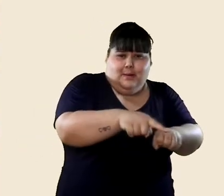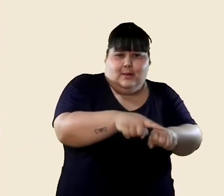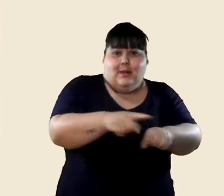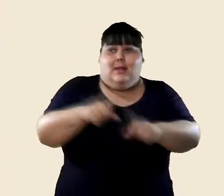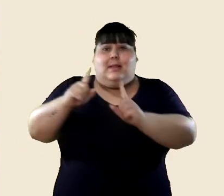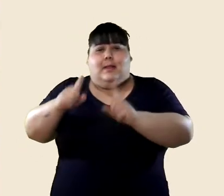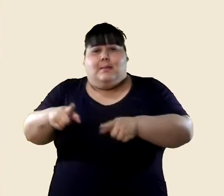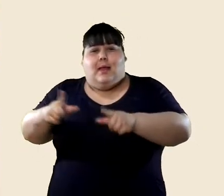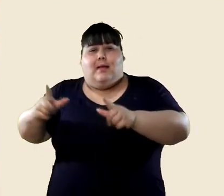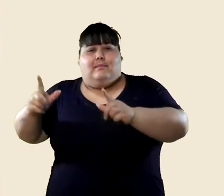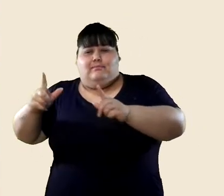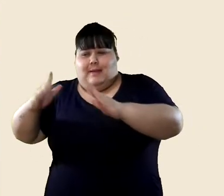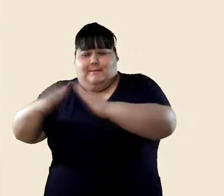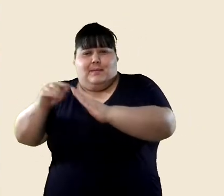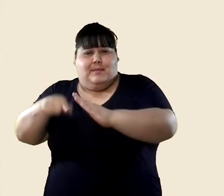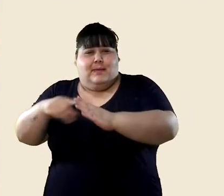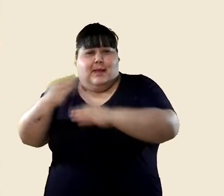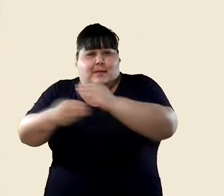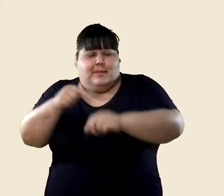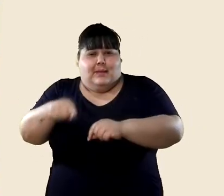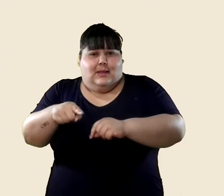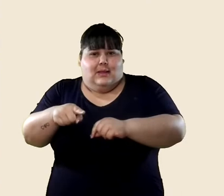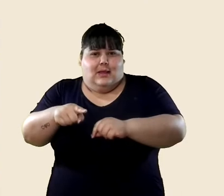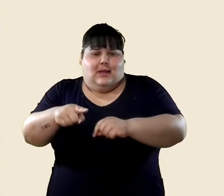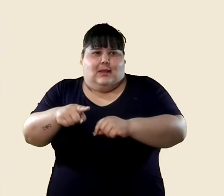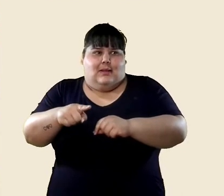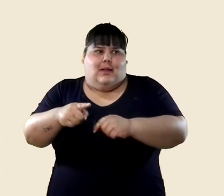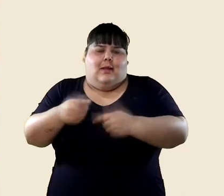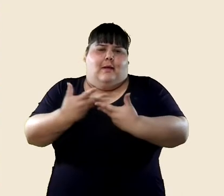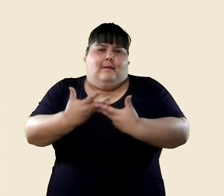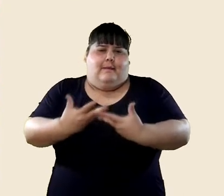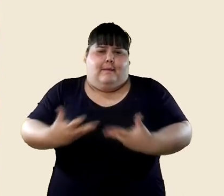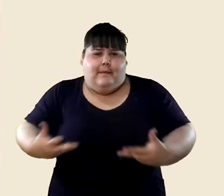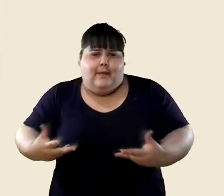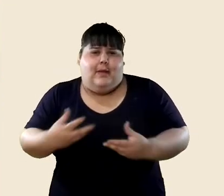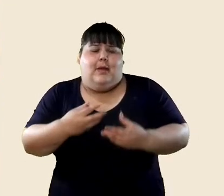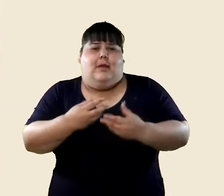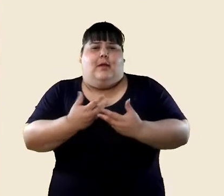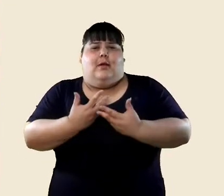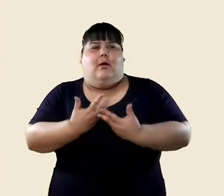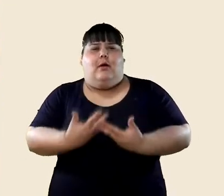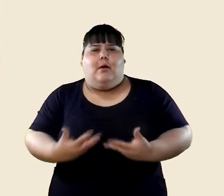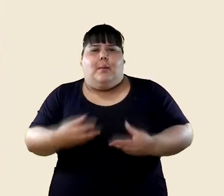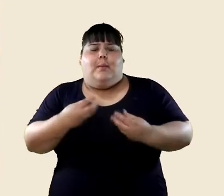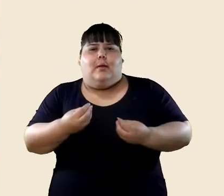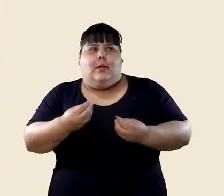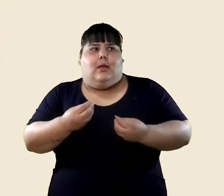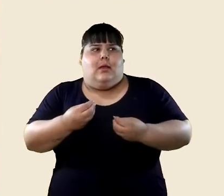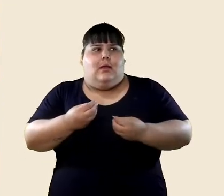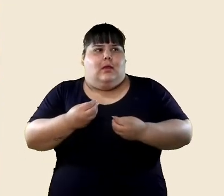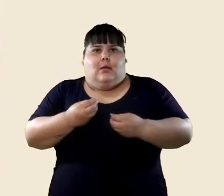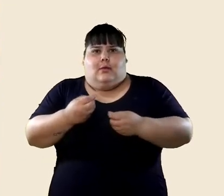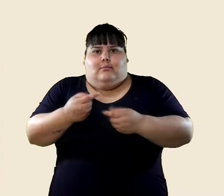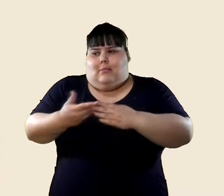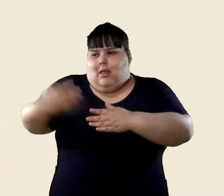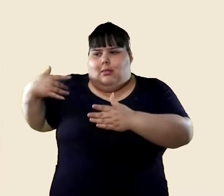tiempo también, digamos, por un lado se ve como aliviada de algunas cosas porque al estar tanto tiempo sobrecargada